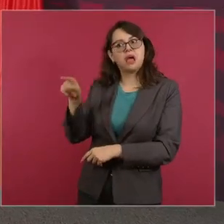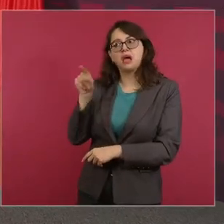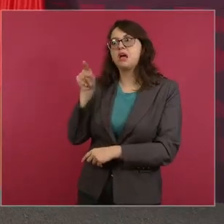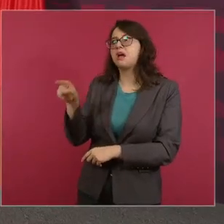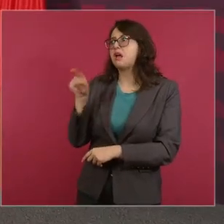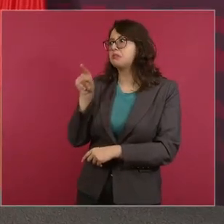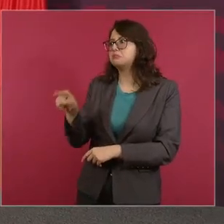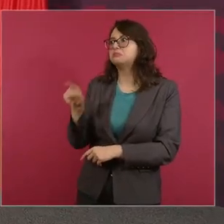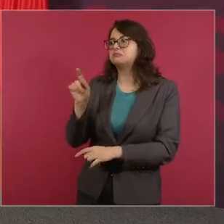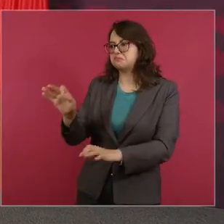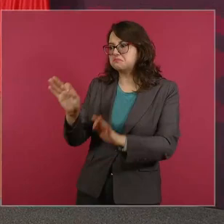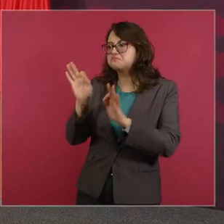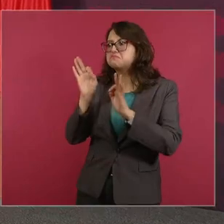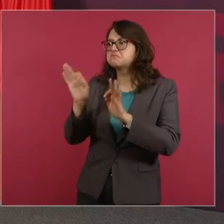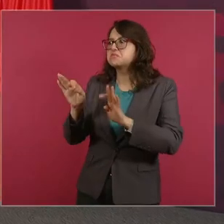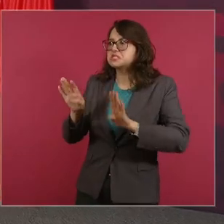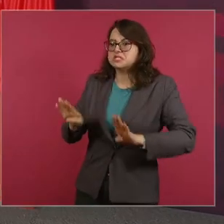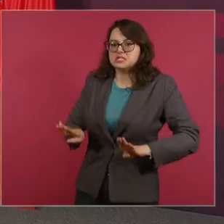tiene